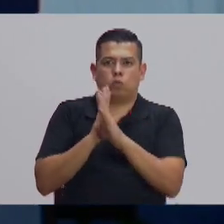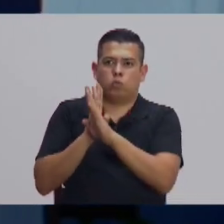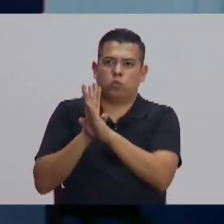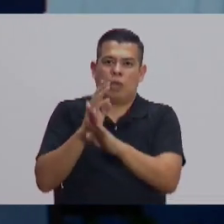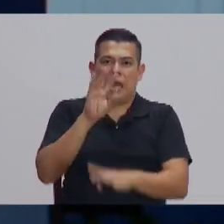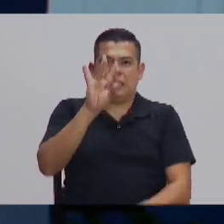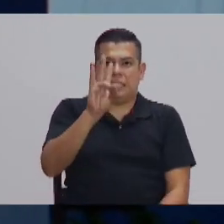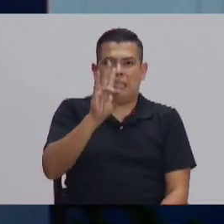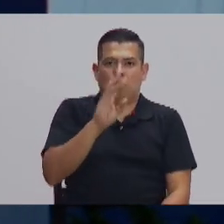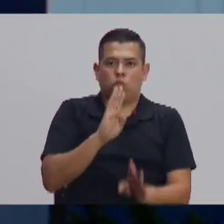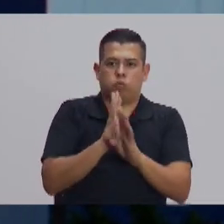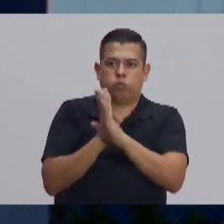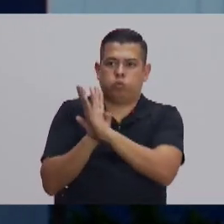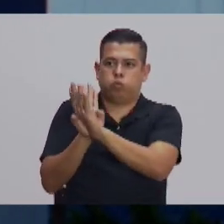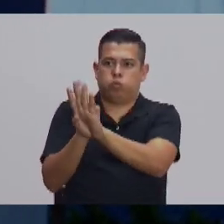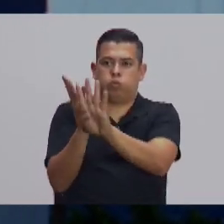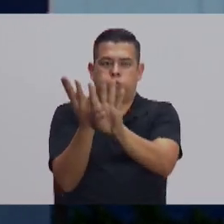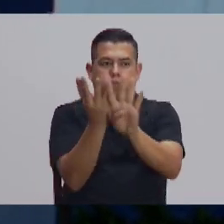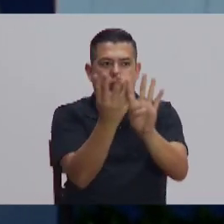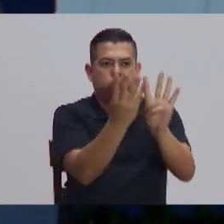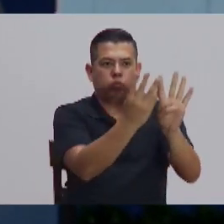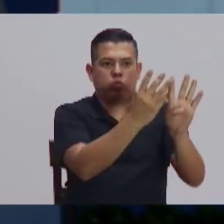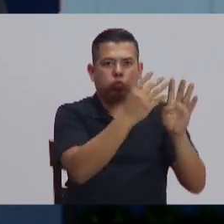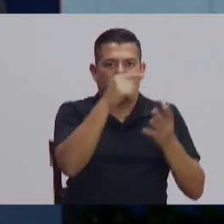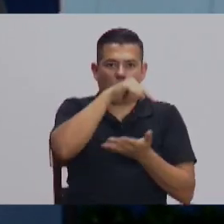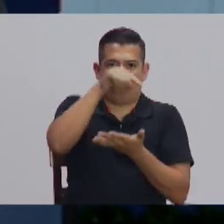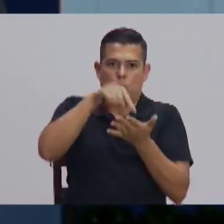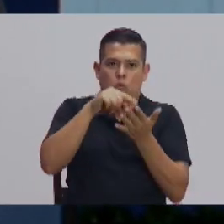siete vueltas le dieron siete vueltas a jericó